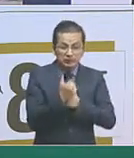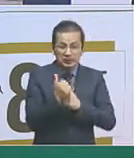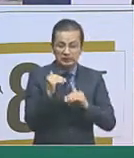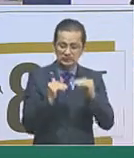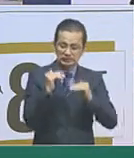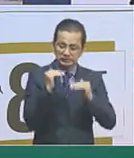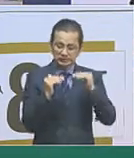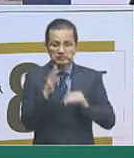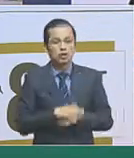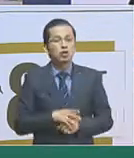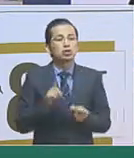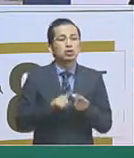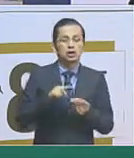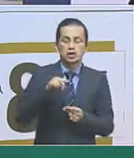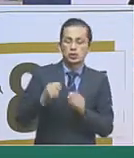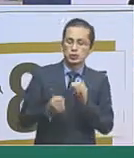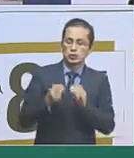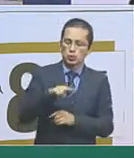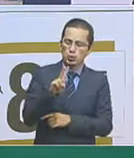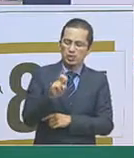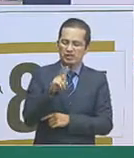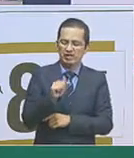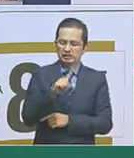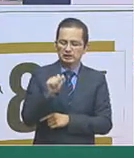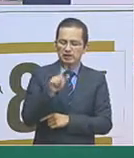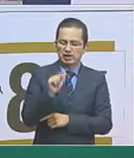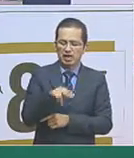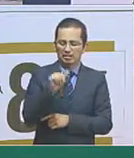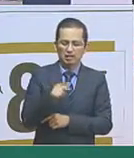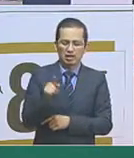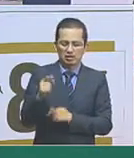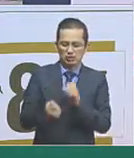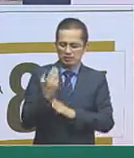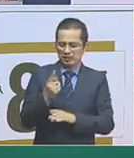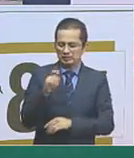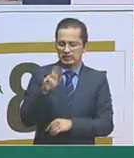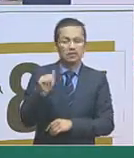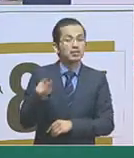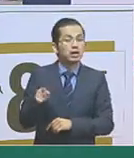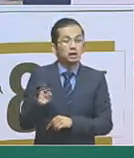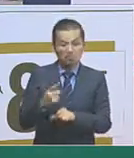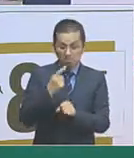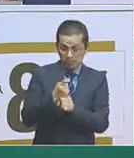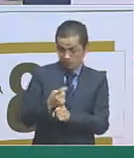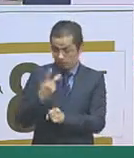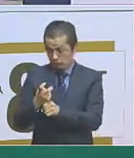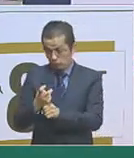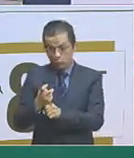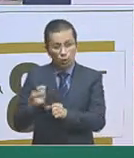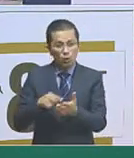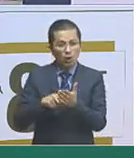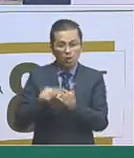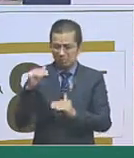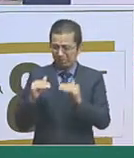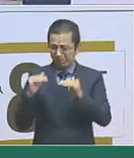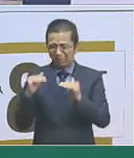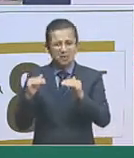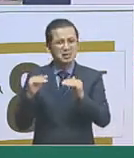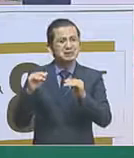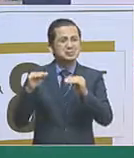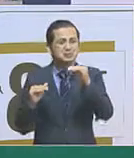zelanda la diferencia entre el primero y el segundo lugar fue de exactamente dos puntos porcentuales